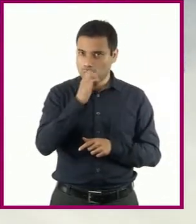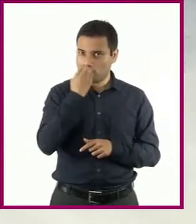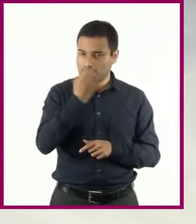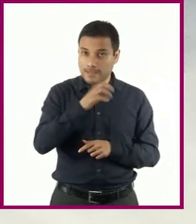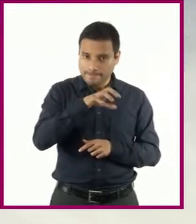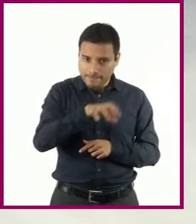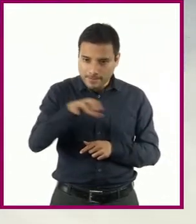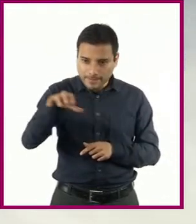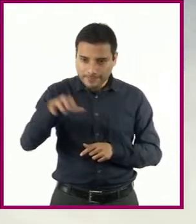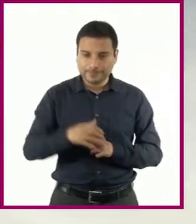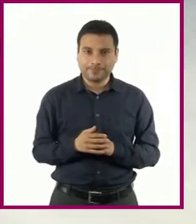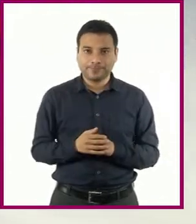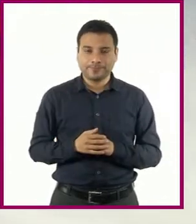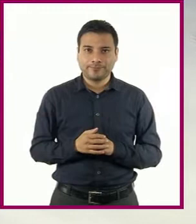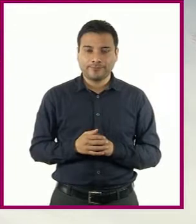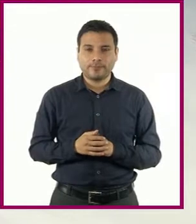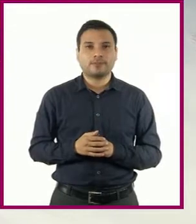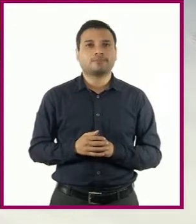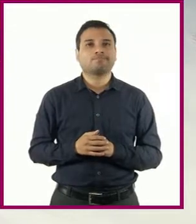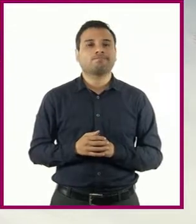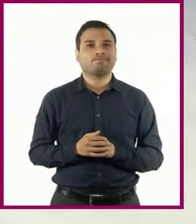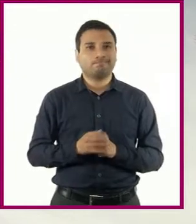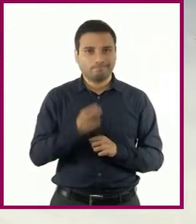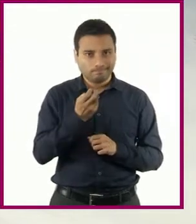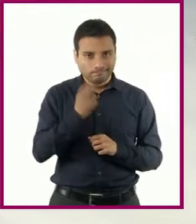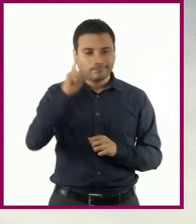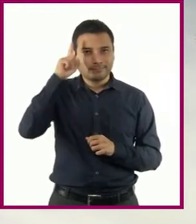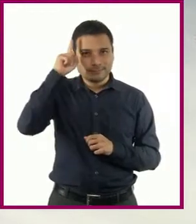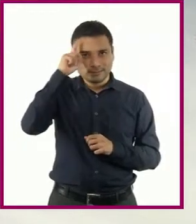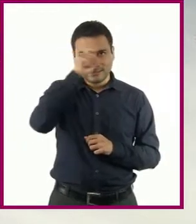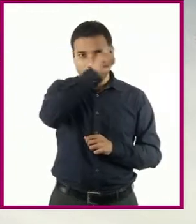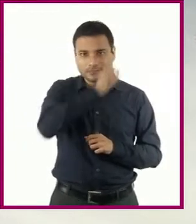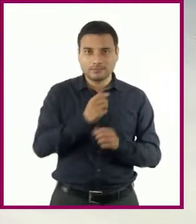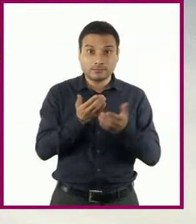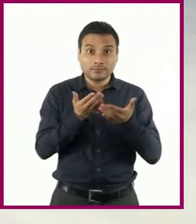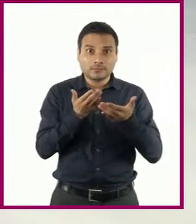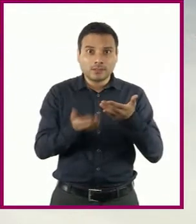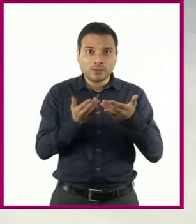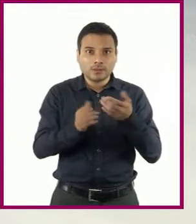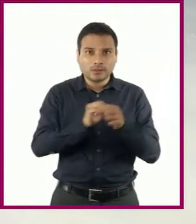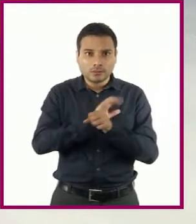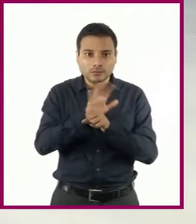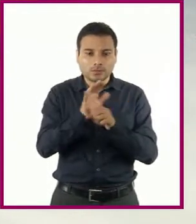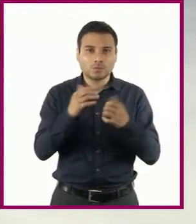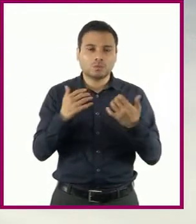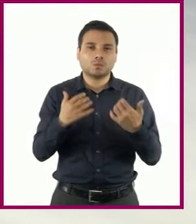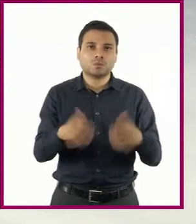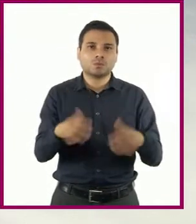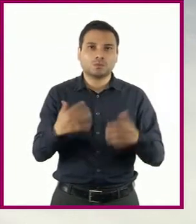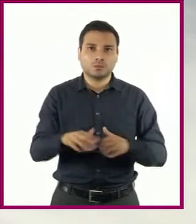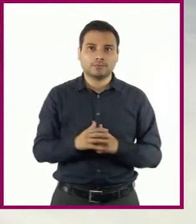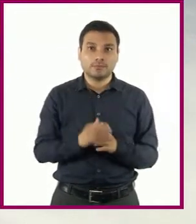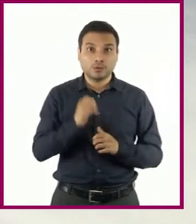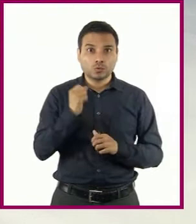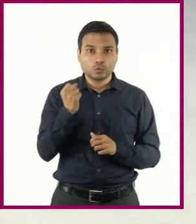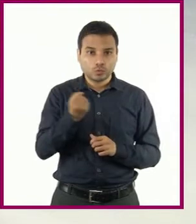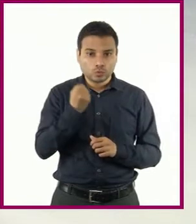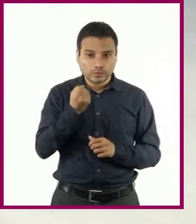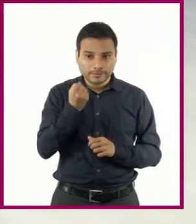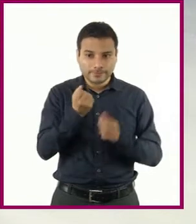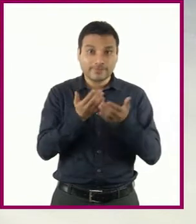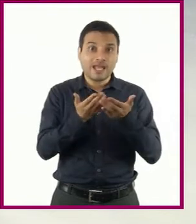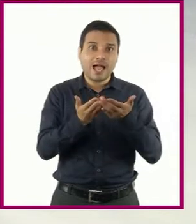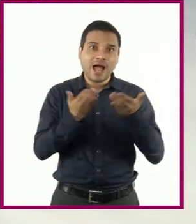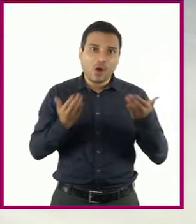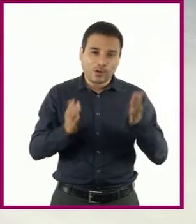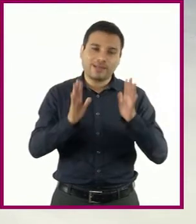servicios. Supongo que eso ha sido más difícil ahora con la emergencia sanitaria. Afortunadamente, hoy en día tenemos los medios